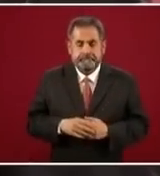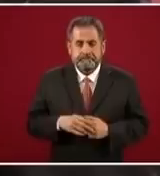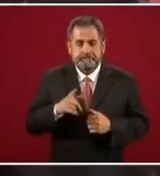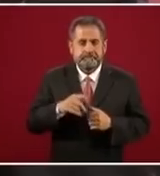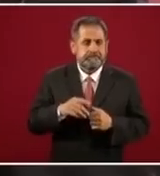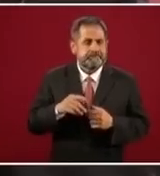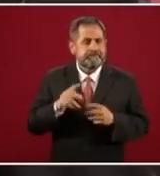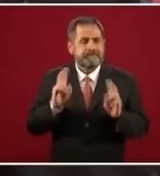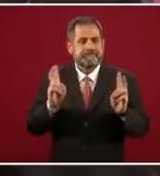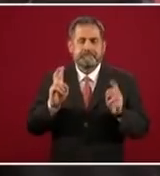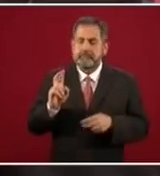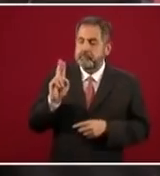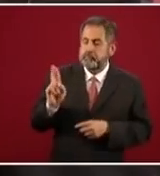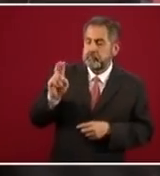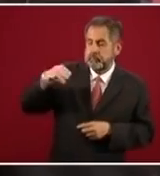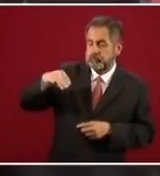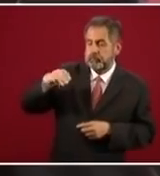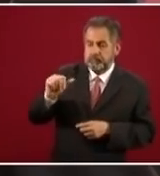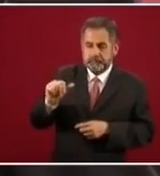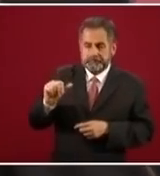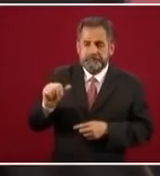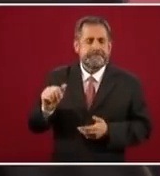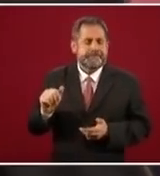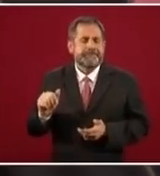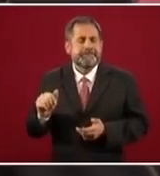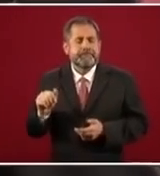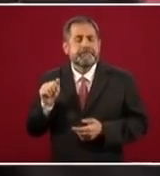medida para aumentar